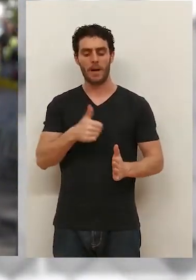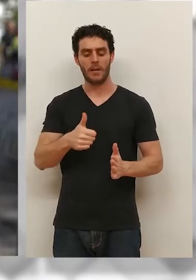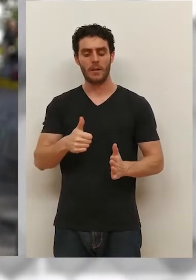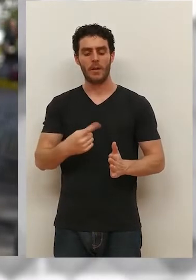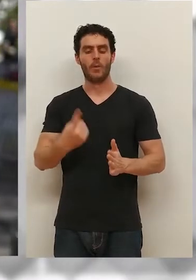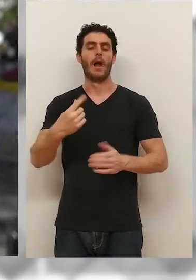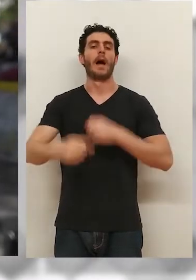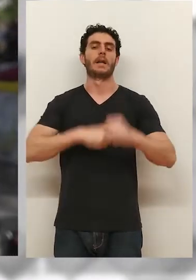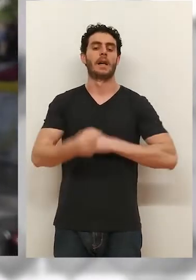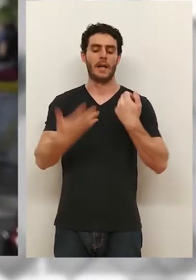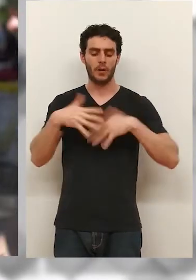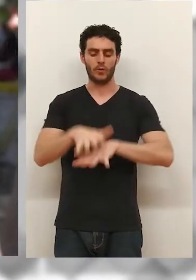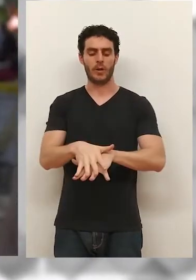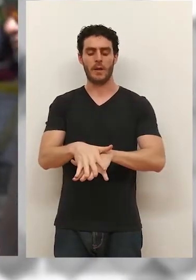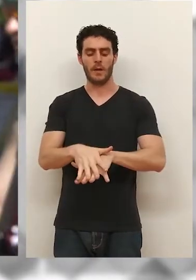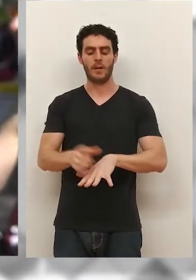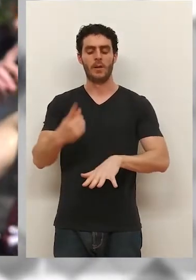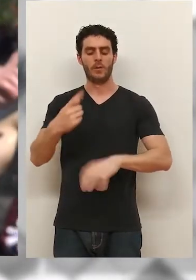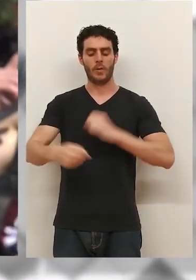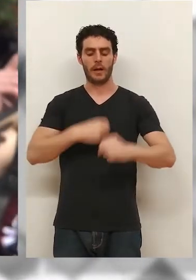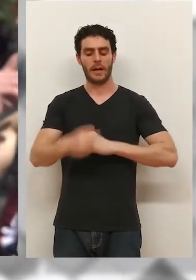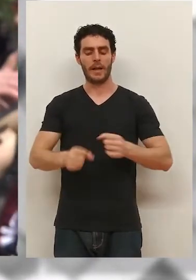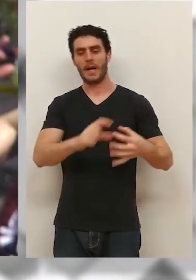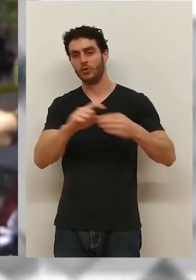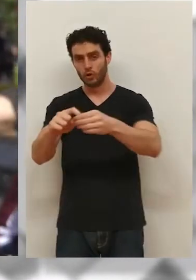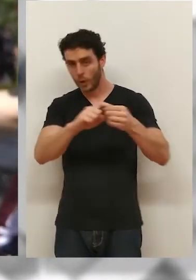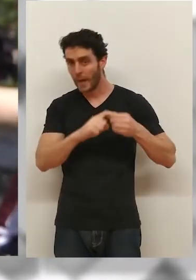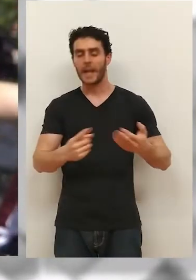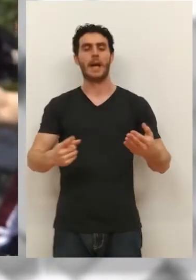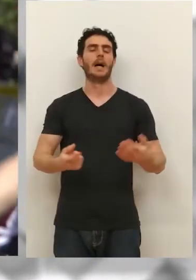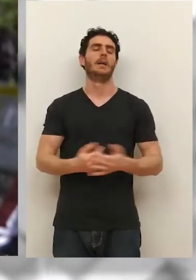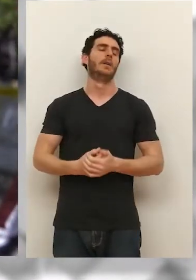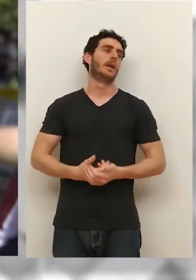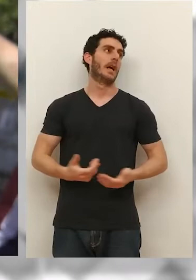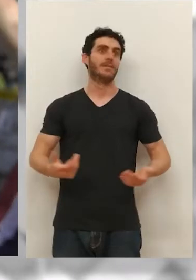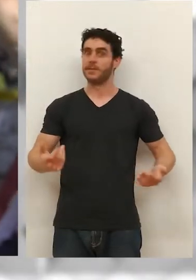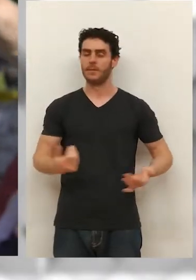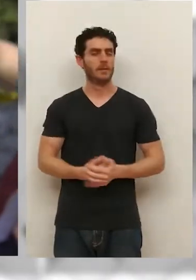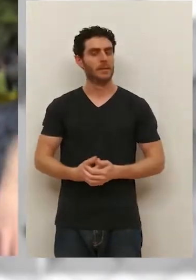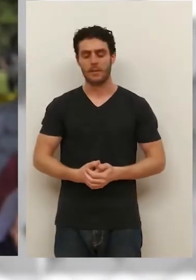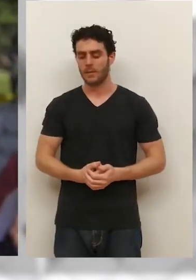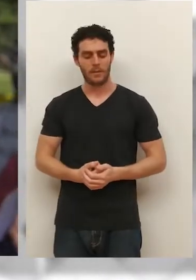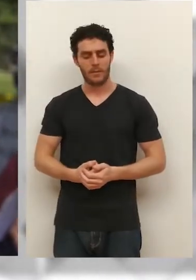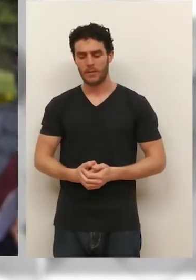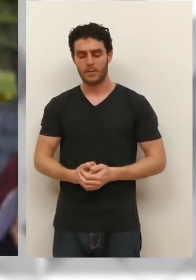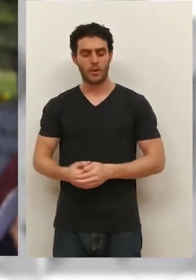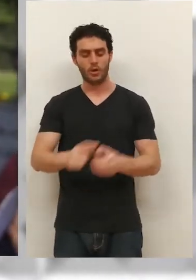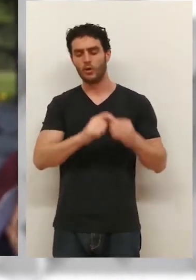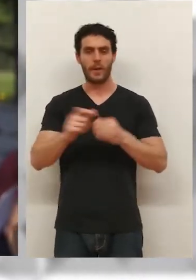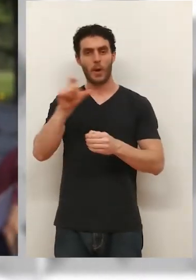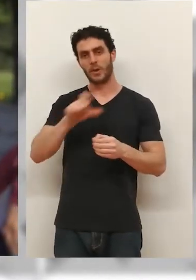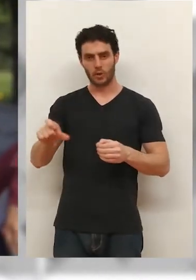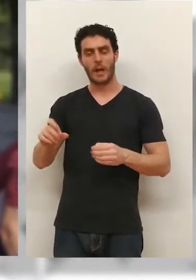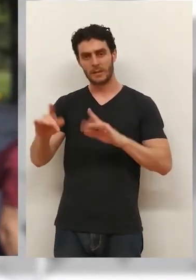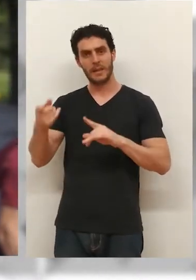pandemia es un auténtico placer ver a la gente alrededor de la universidad y celebrar esta carrera en la que se han